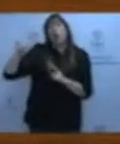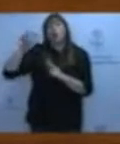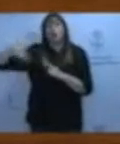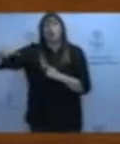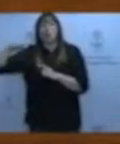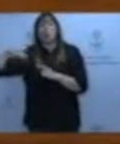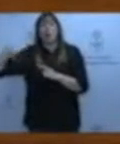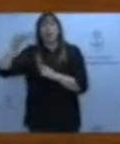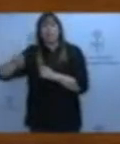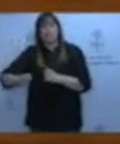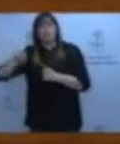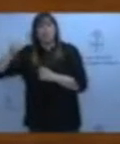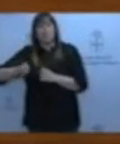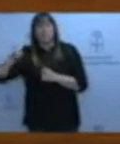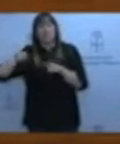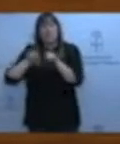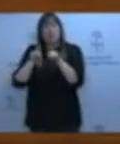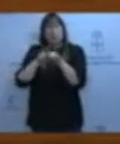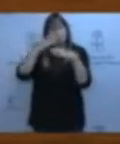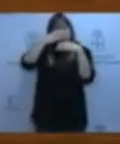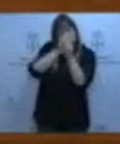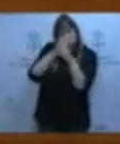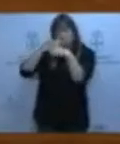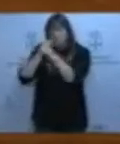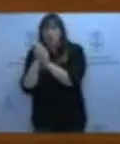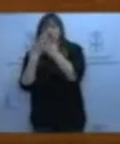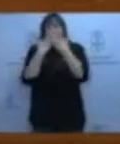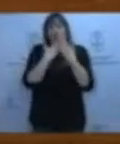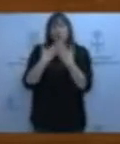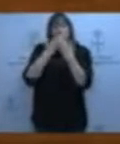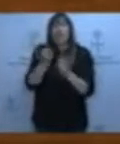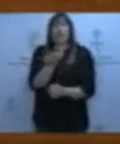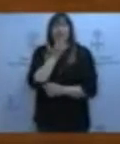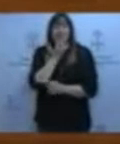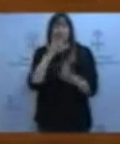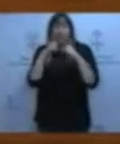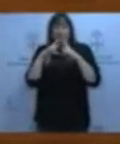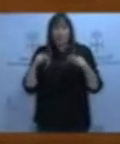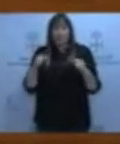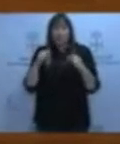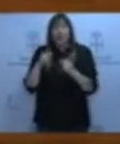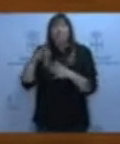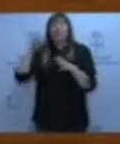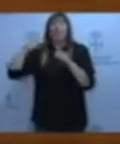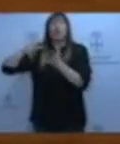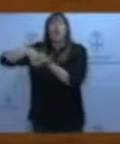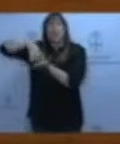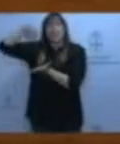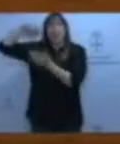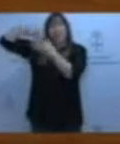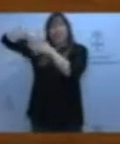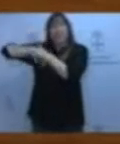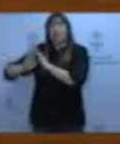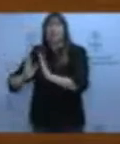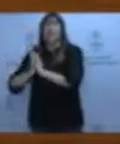focalizando precisamente el ámbito de su estudio en los ejemplos asturianos de la Cámara Santa y las capillas del Monsacro. Es de